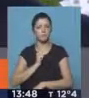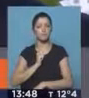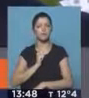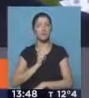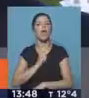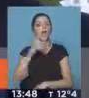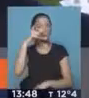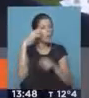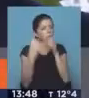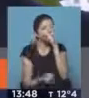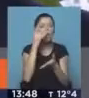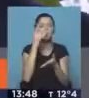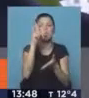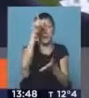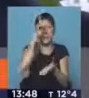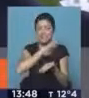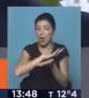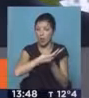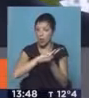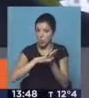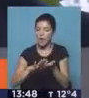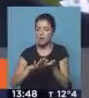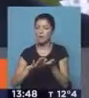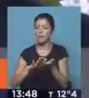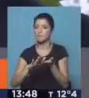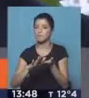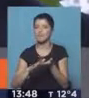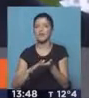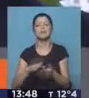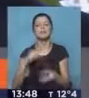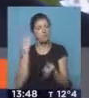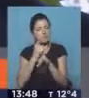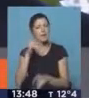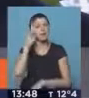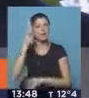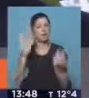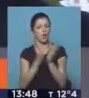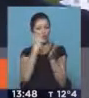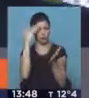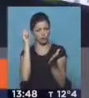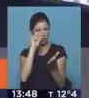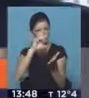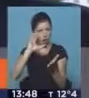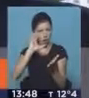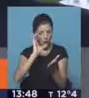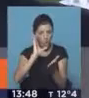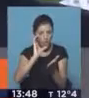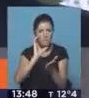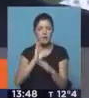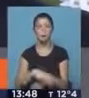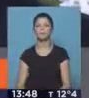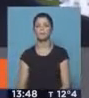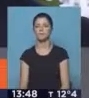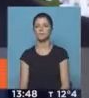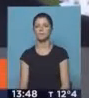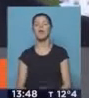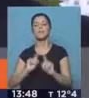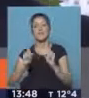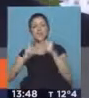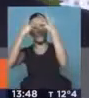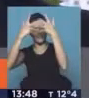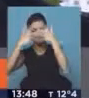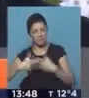términos formales, esta es la última guerrilla, este es el fin de la lucha armada en el continente. La nuestra estuvo en otro momento, en una circunstancia que yo diría mucho